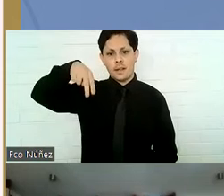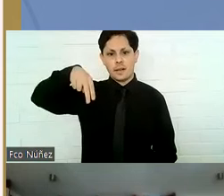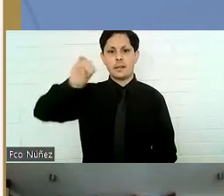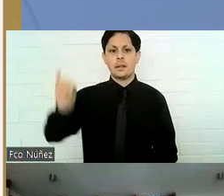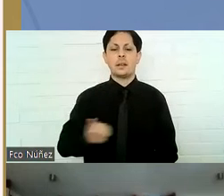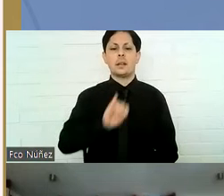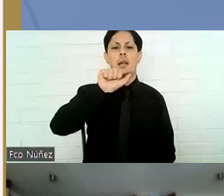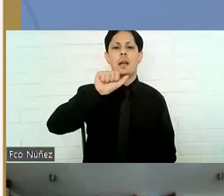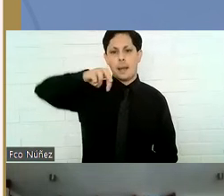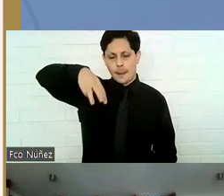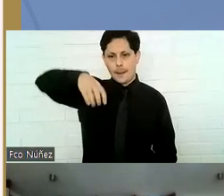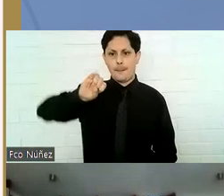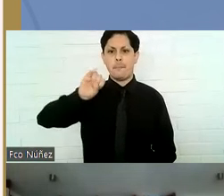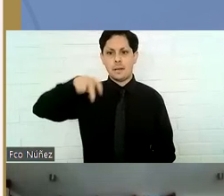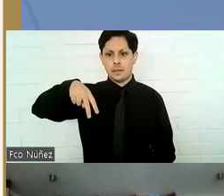director de